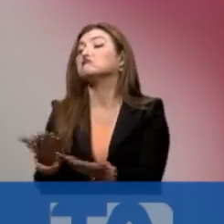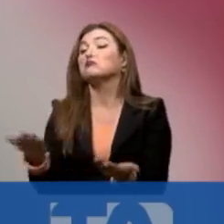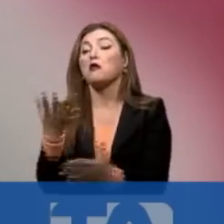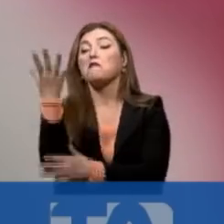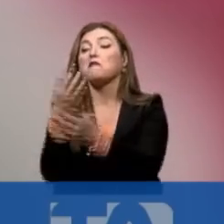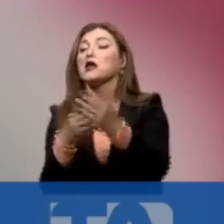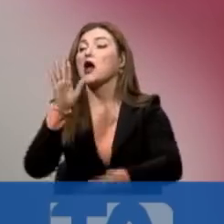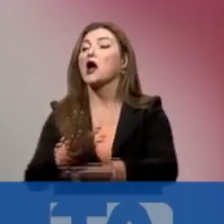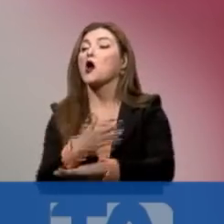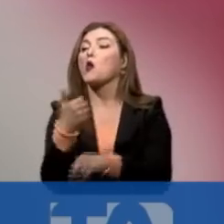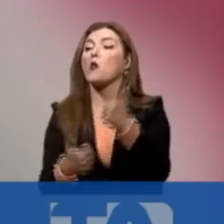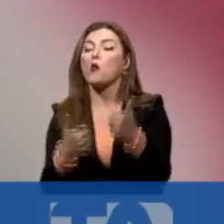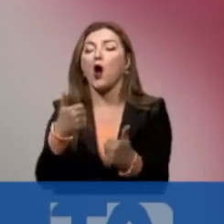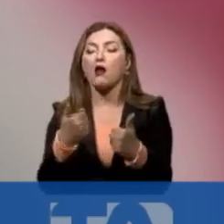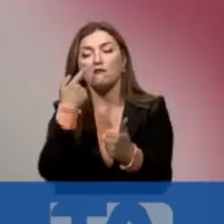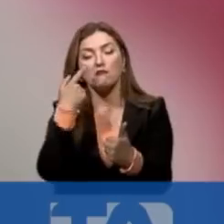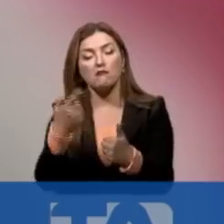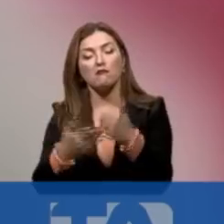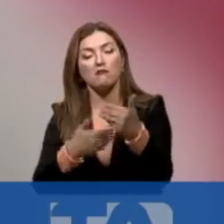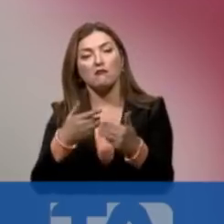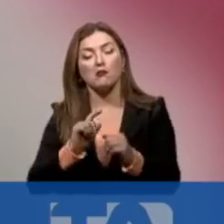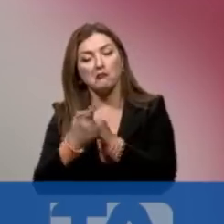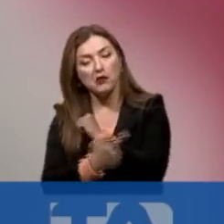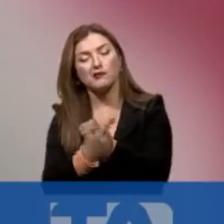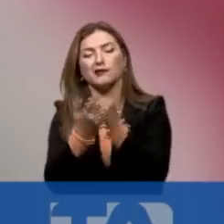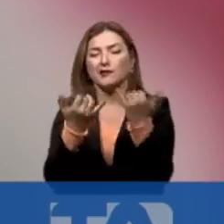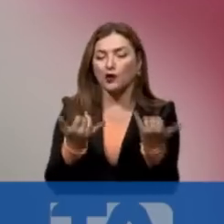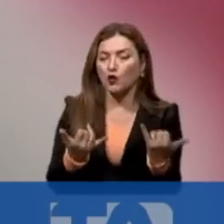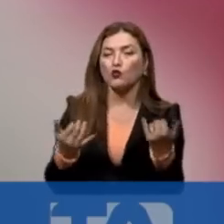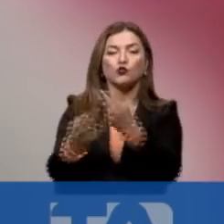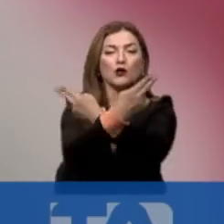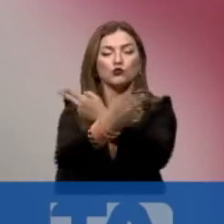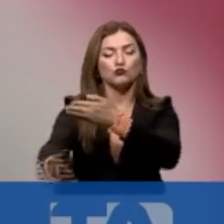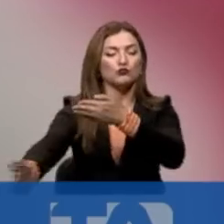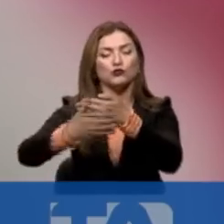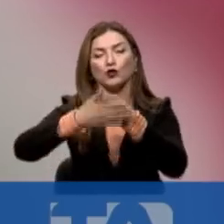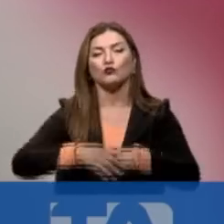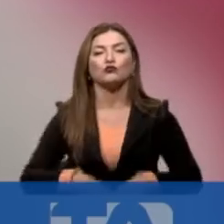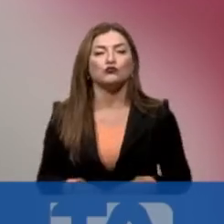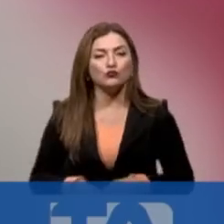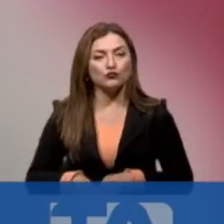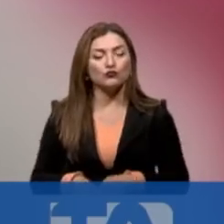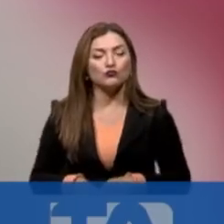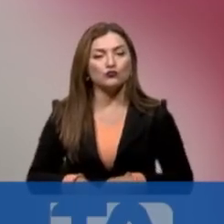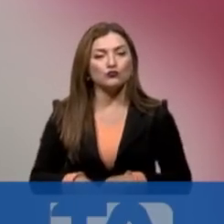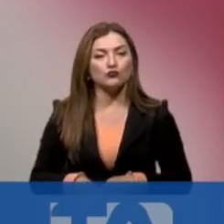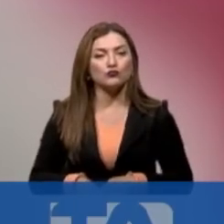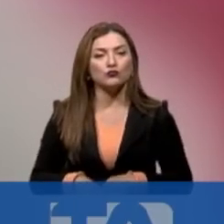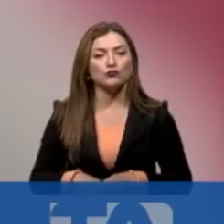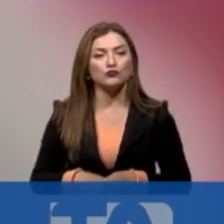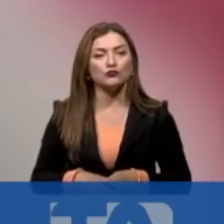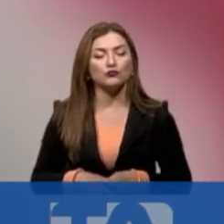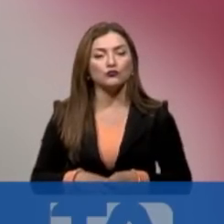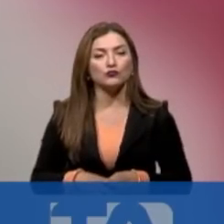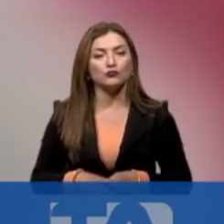el fallo para que se pueda proceder a otro nivel de sanción. Pero en este momento queda clausurado este teleférico por medida cautelar